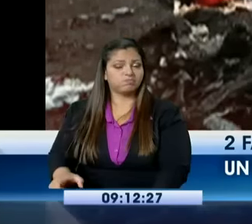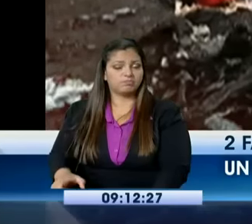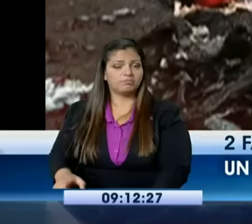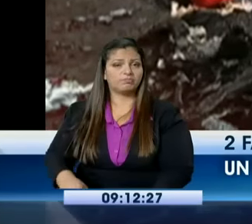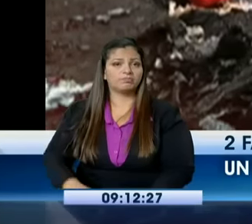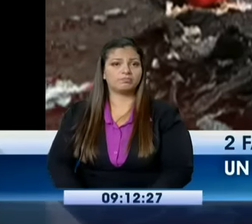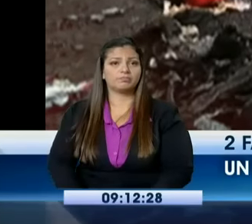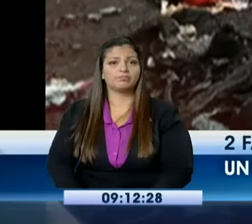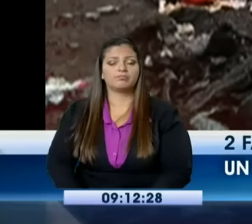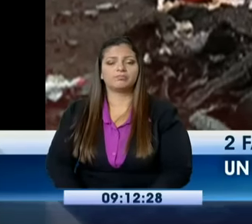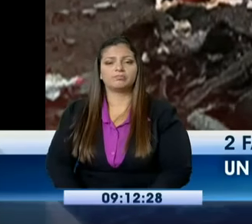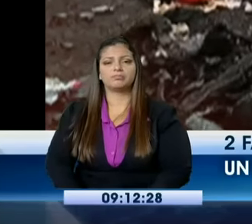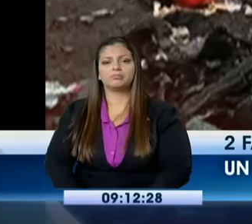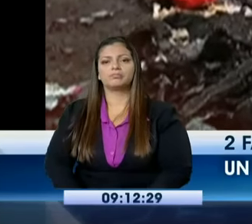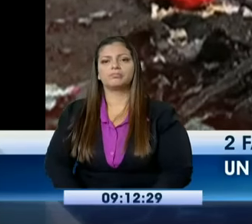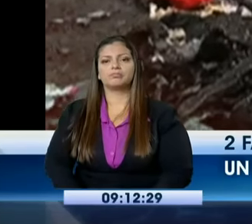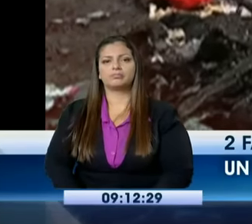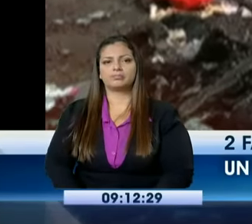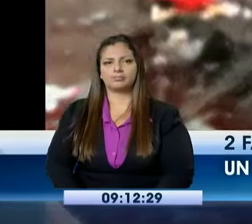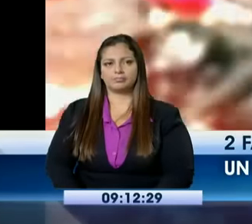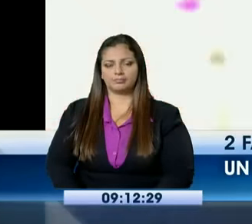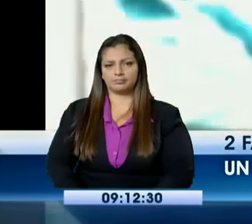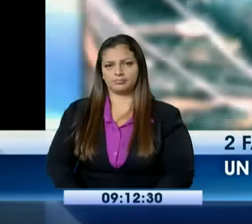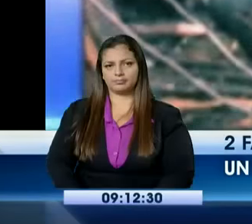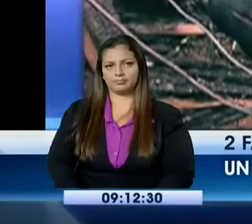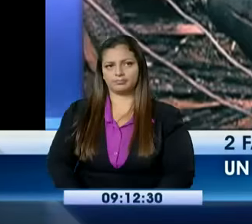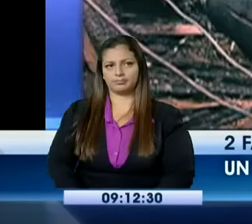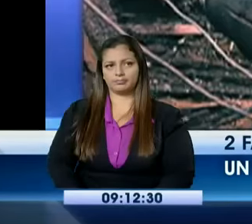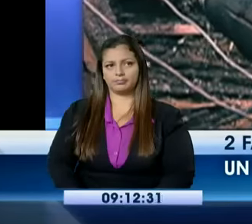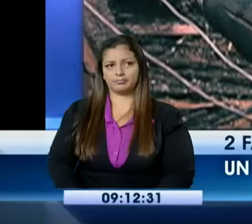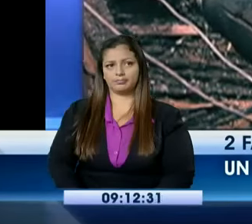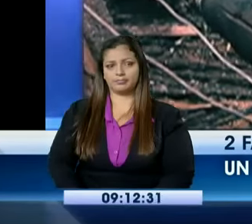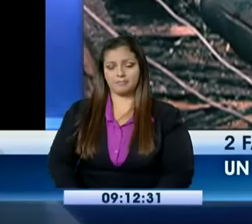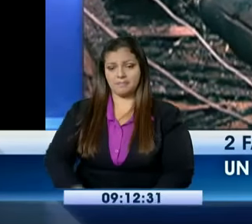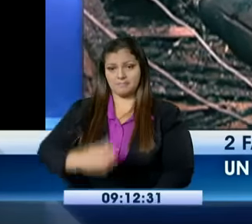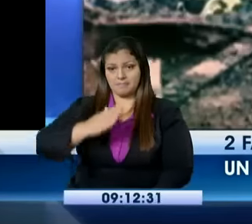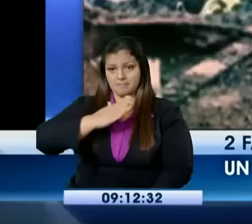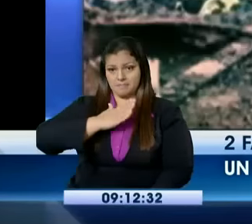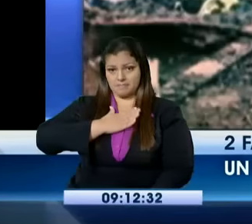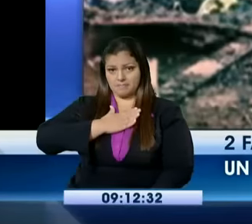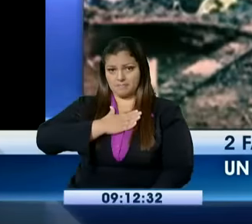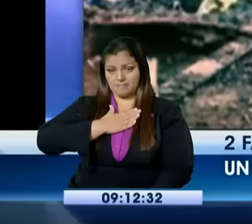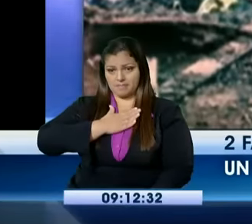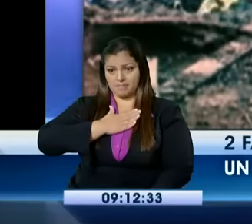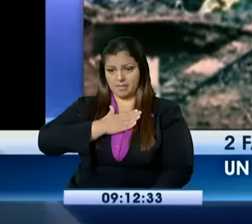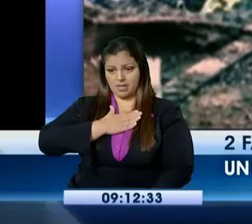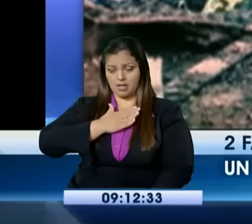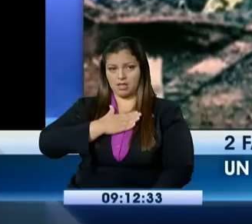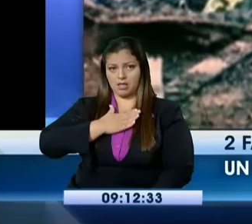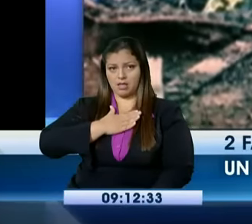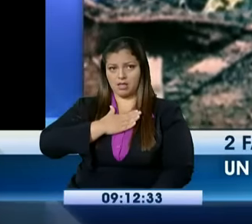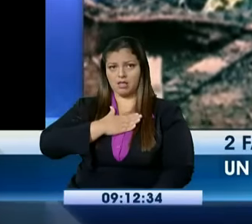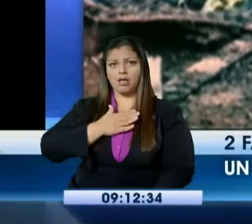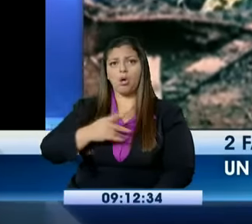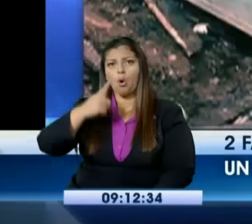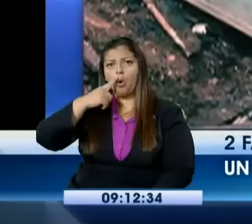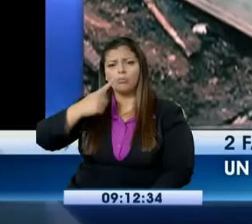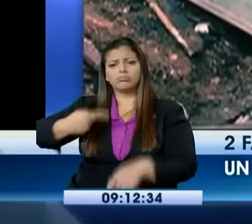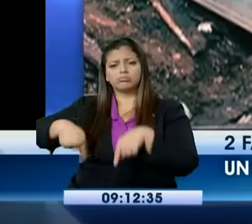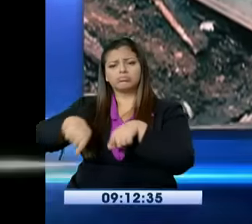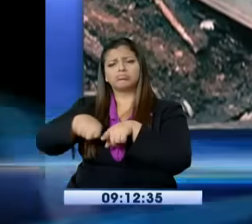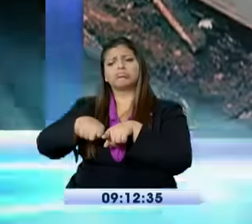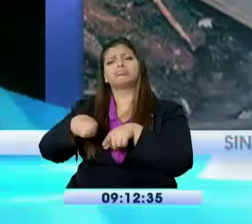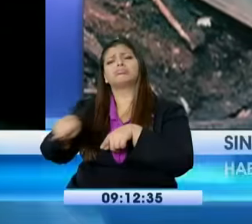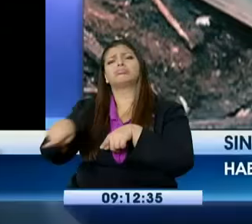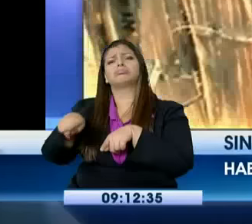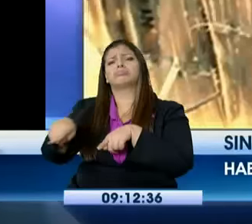sería el sospechoso. Una tragedia que sucedió en mi compromiso, me incendió la casa. Por